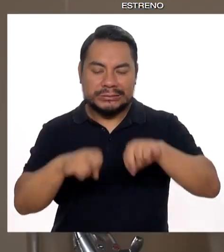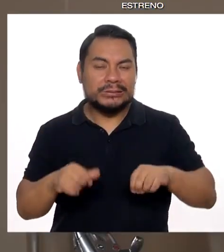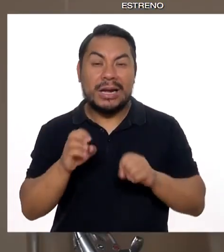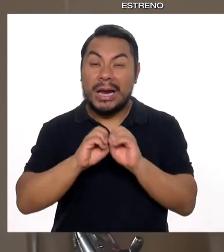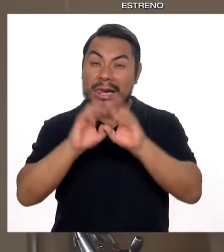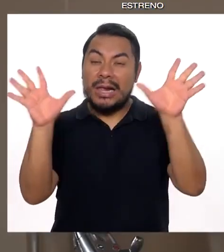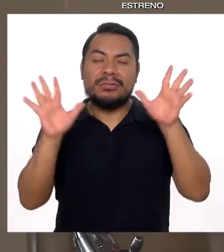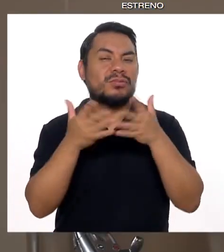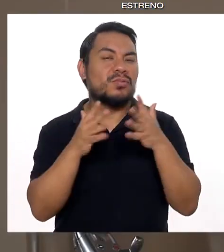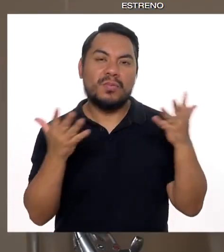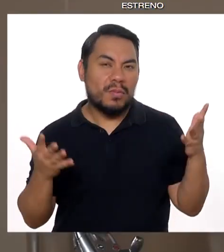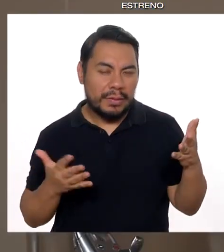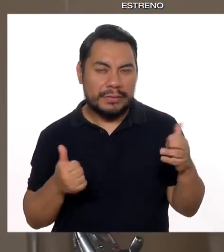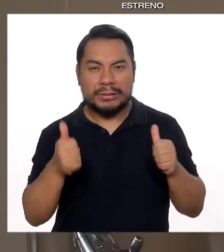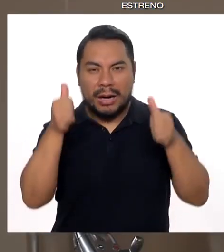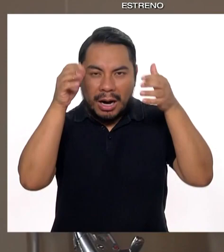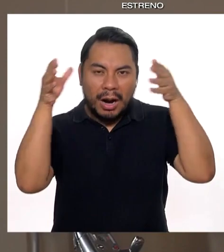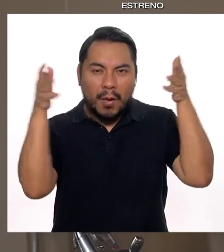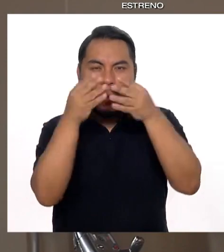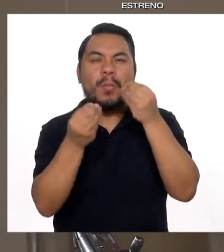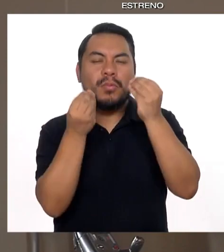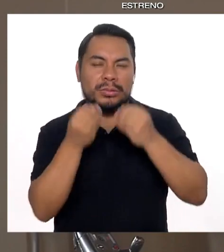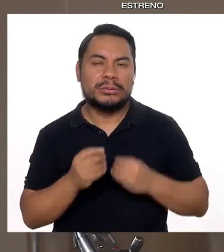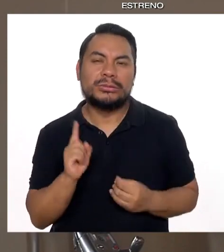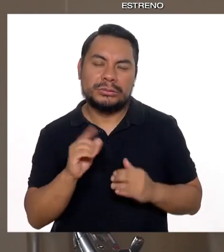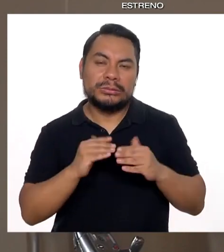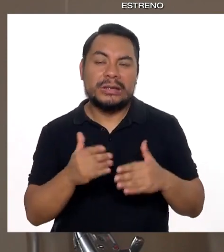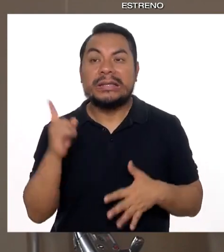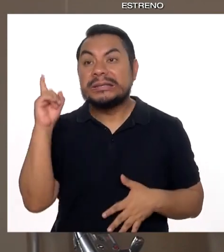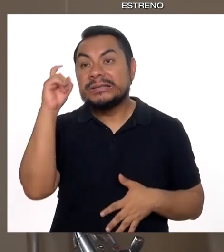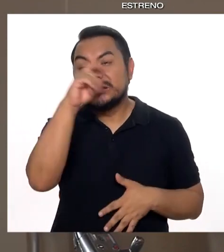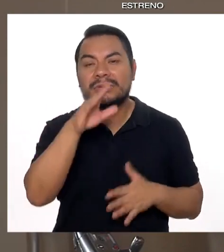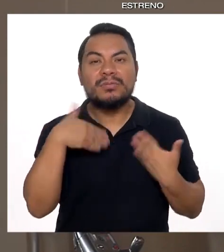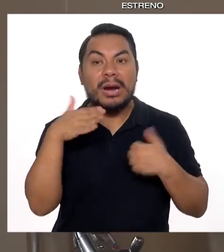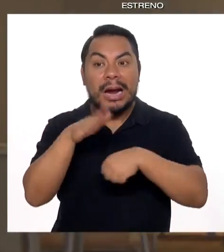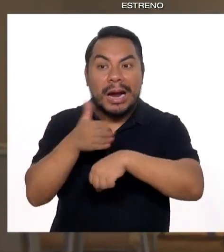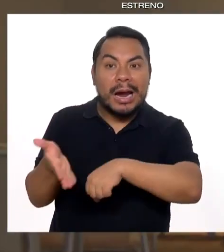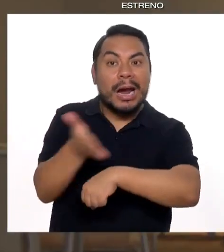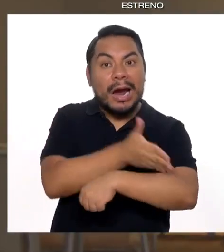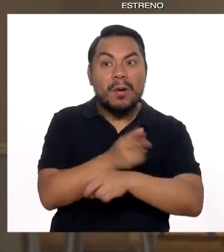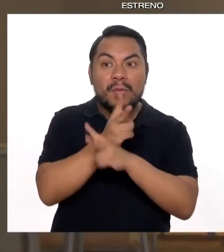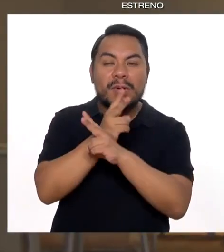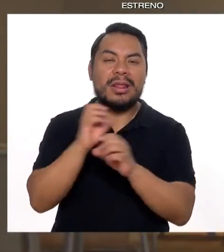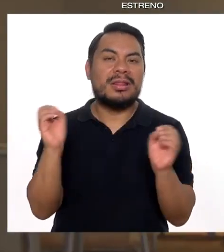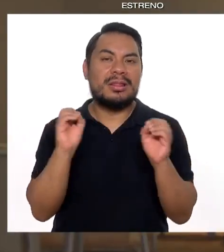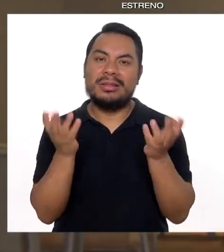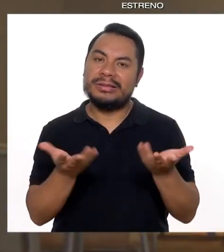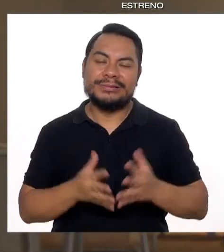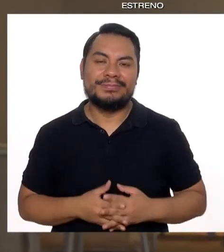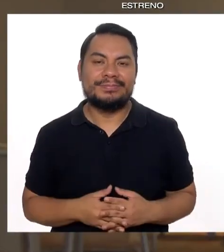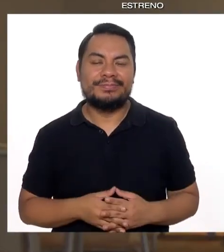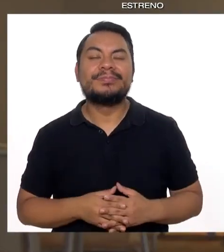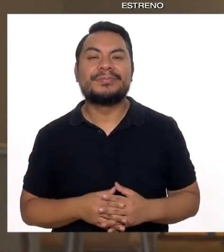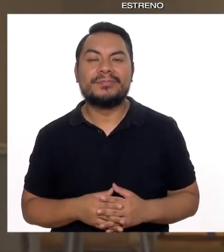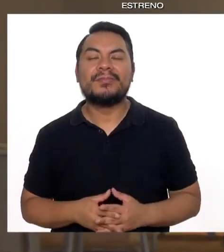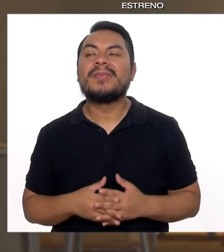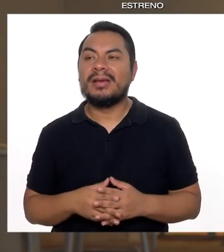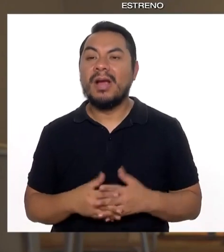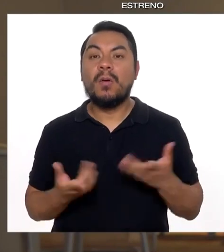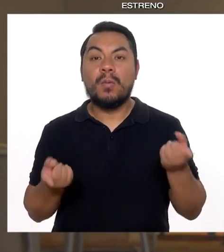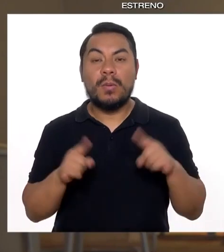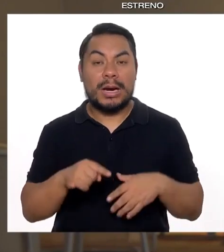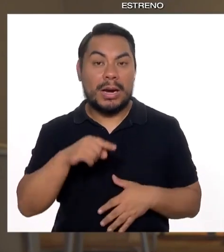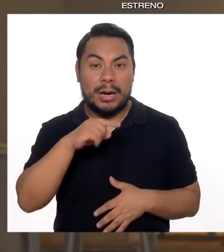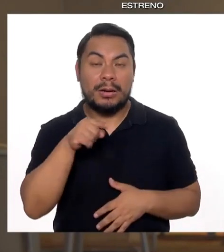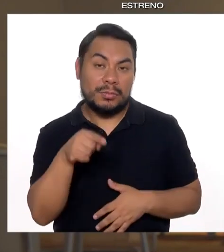realmente no está clara cuál es la causa, por lo cual también es muy difícil que se pueda prevenir. Claro. Entonces, de la mamá cuando